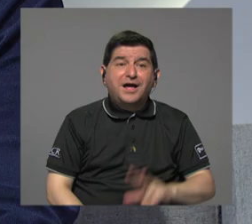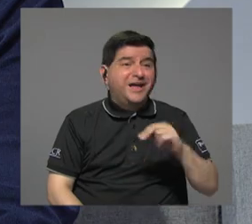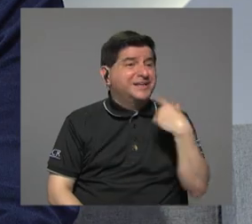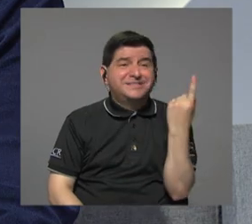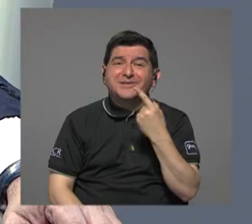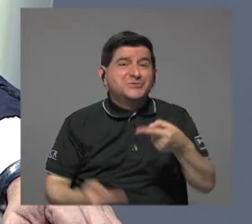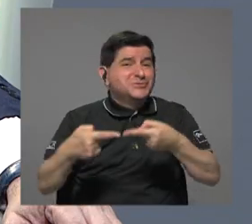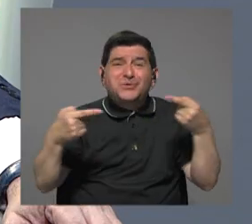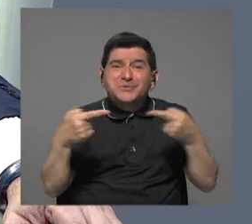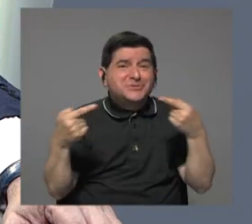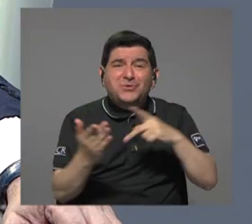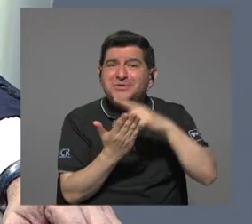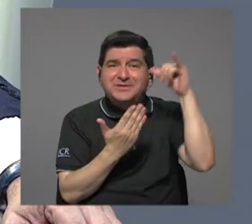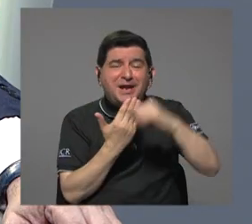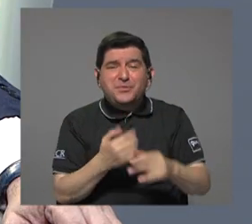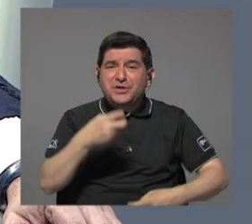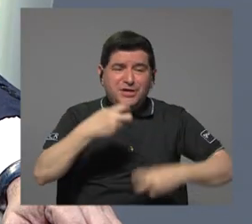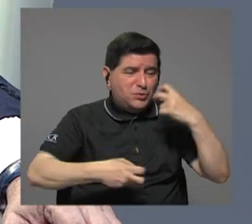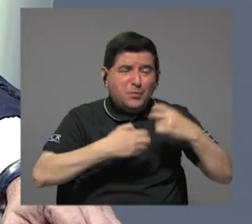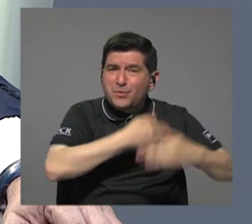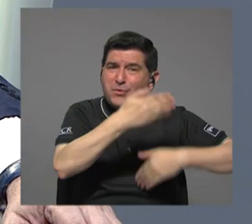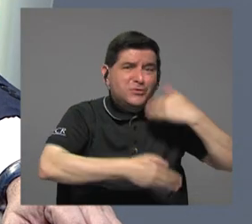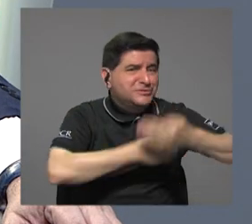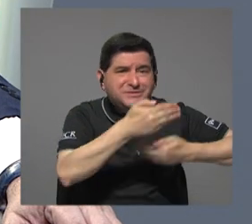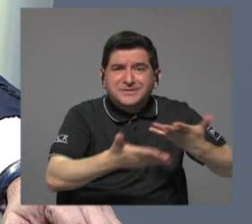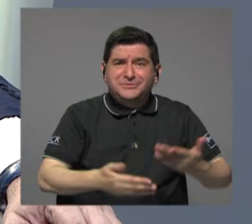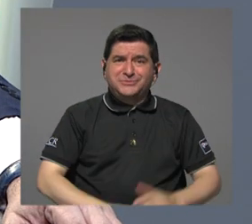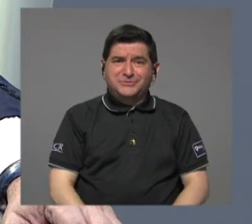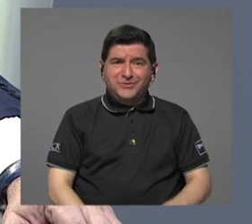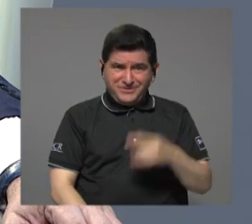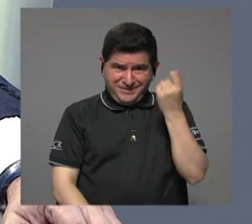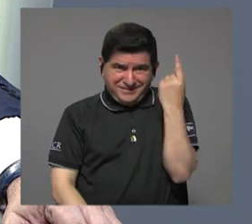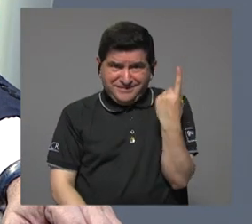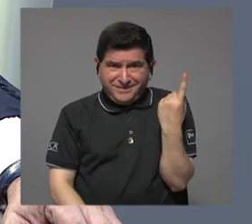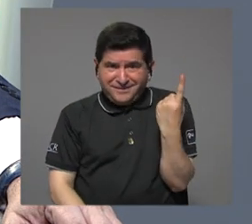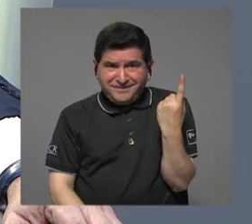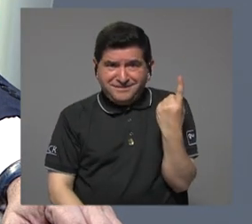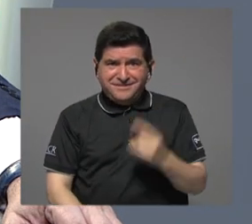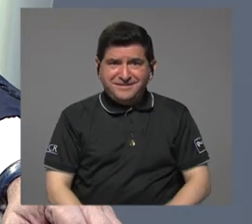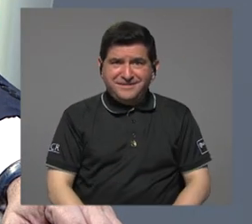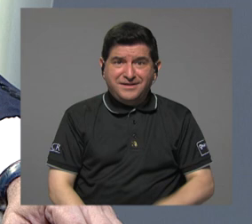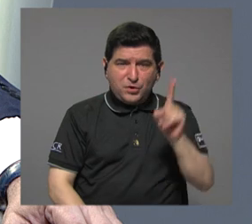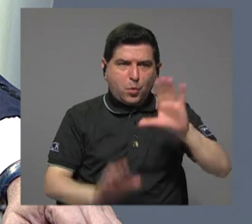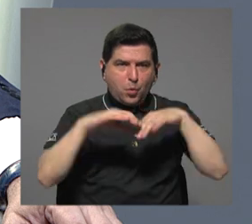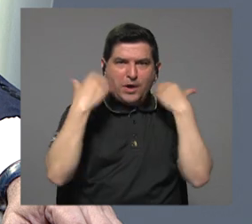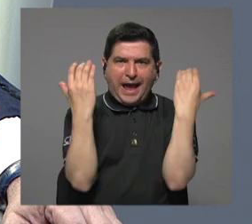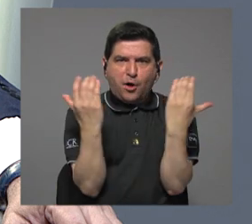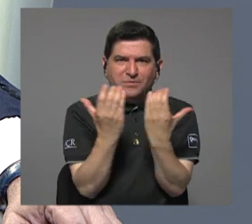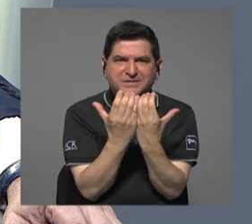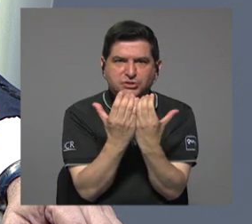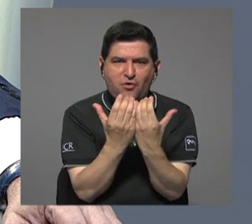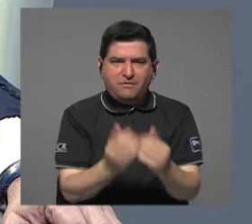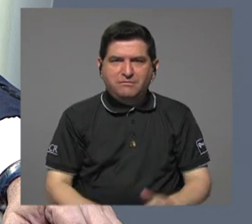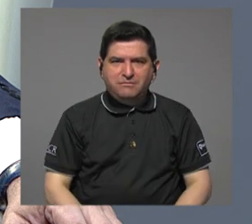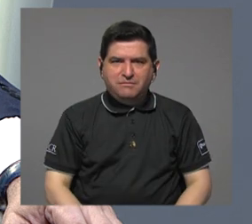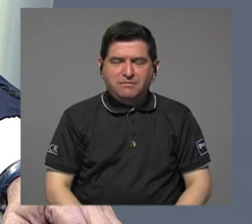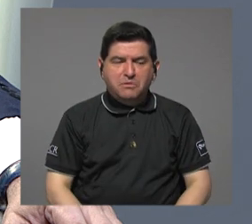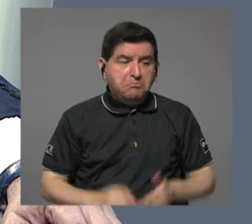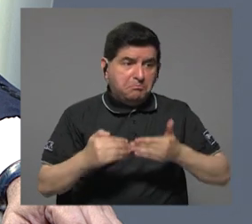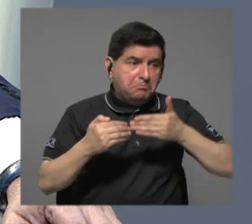de votar en contra el proyecto tiene vicios de procedimiento entendamos que una comisión que tiene que ver